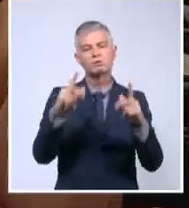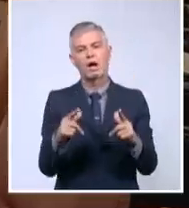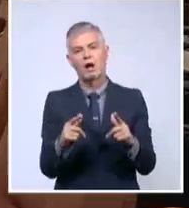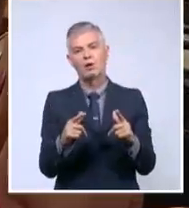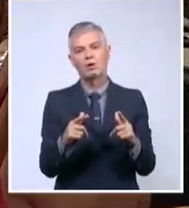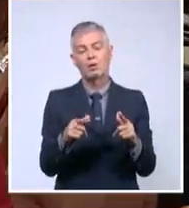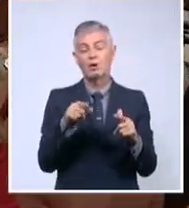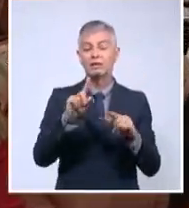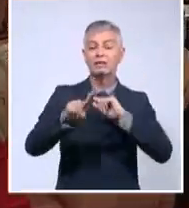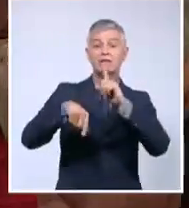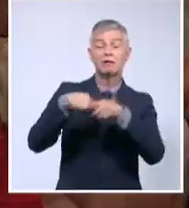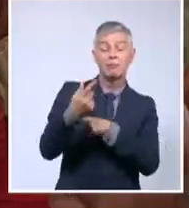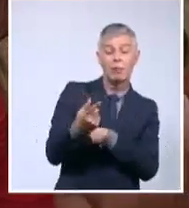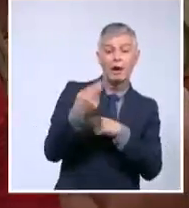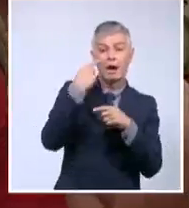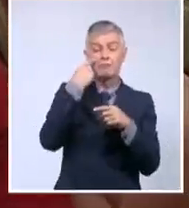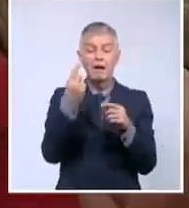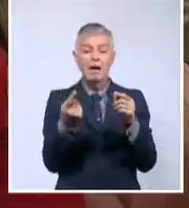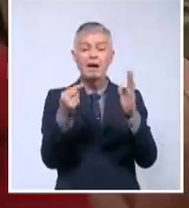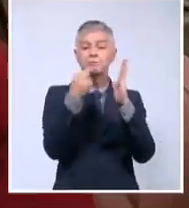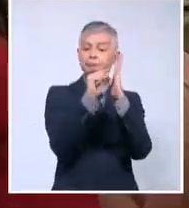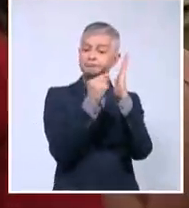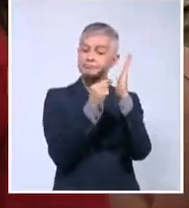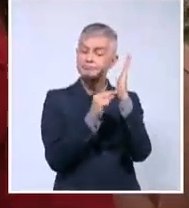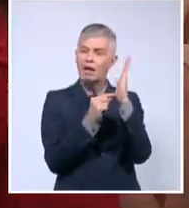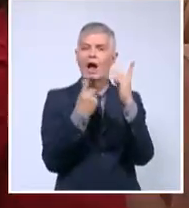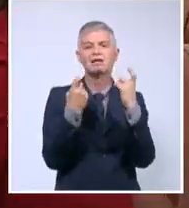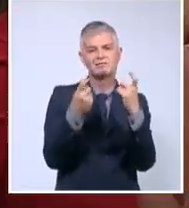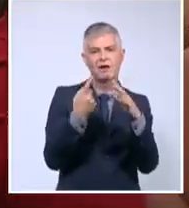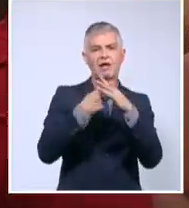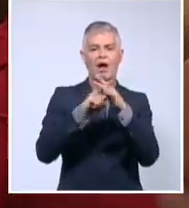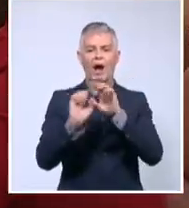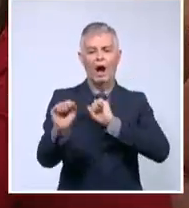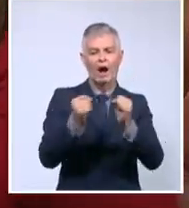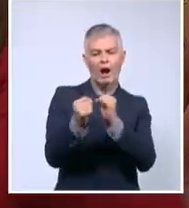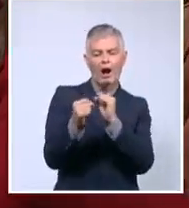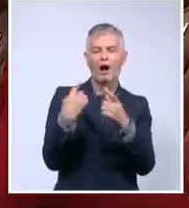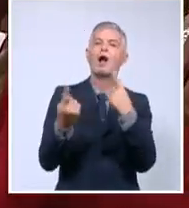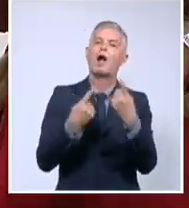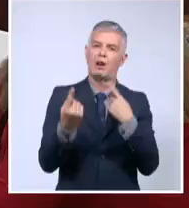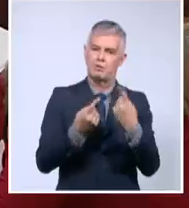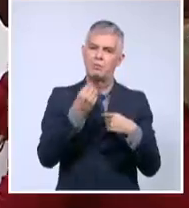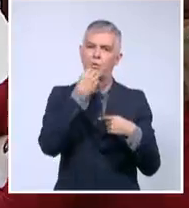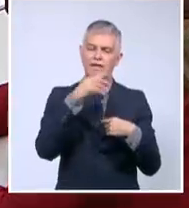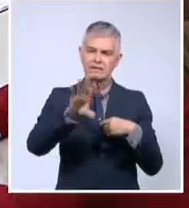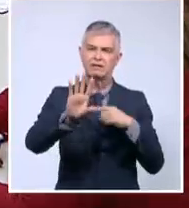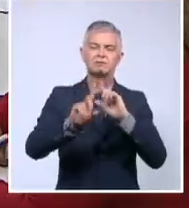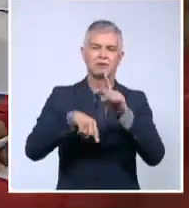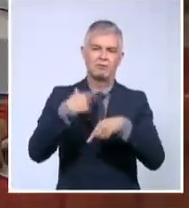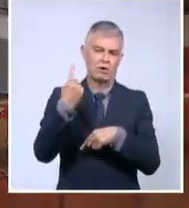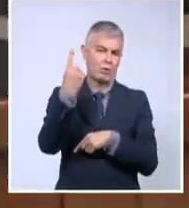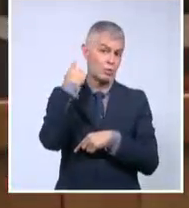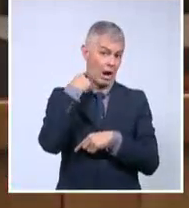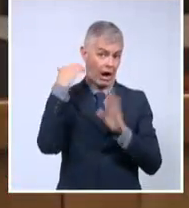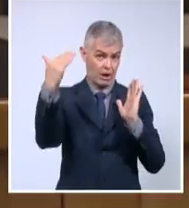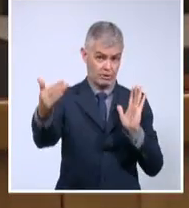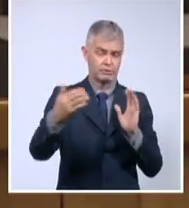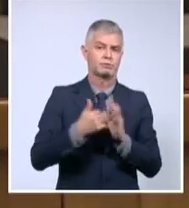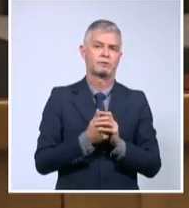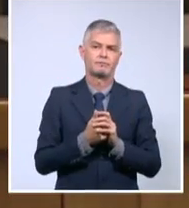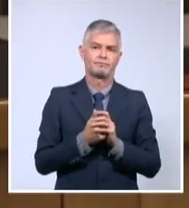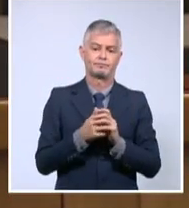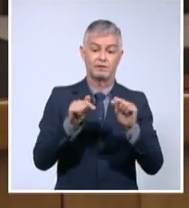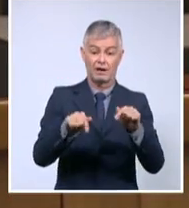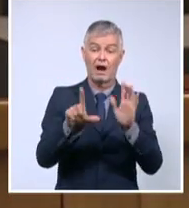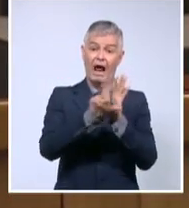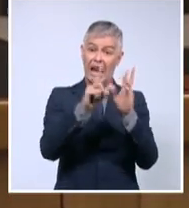que correspondan, dado lo novedoso que resulta parte de las instituciones establecidas en ellos. Con estas